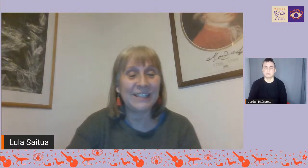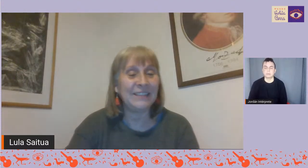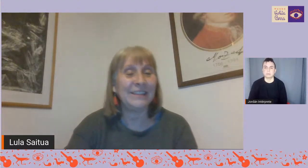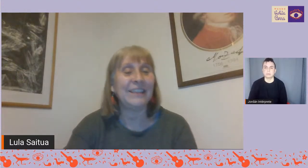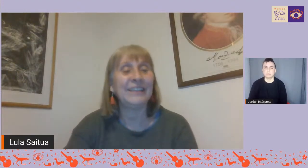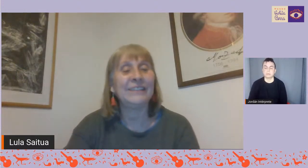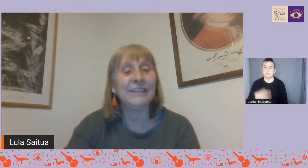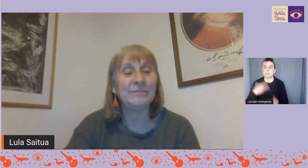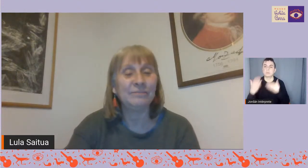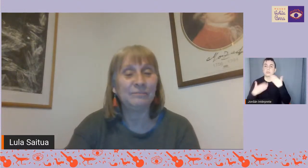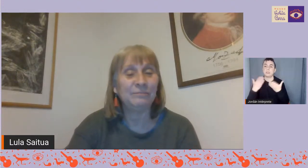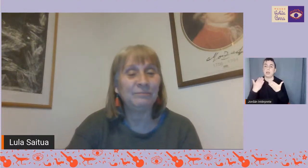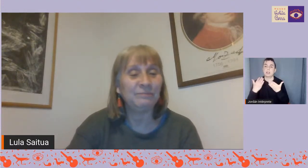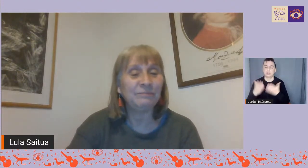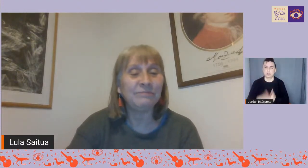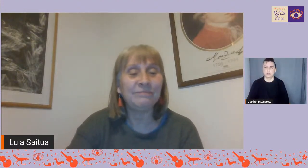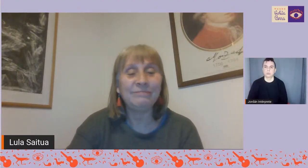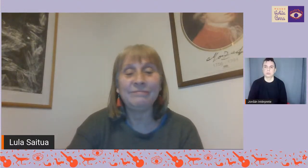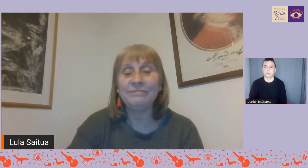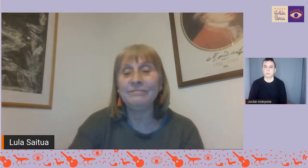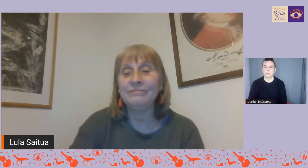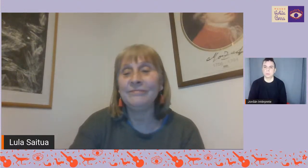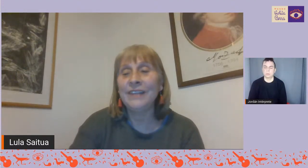No sé si aquí está.